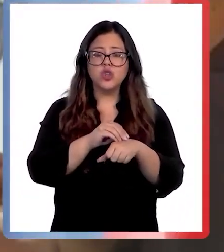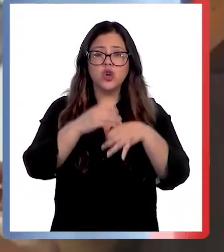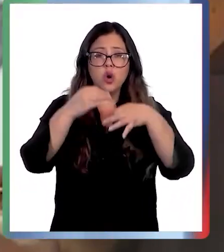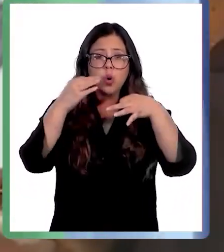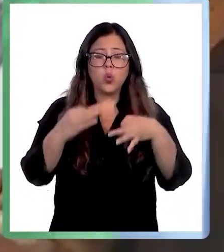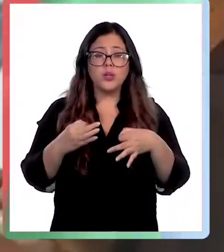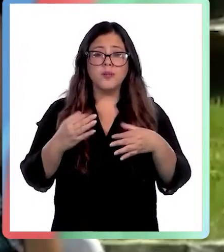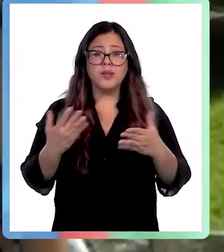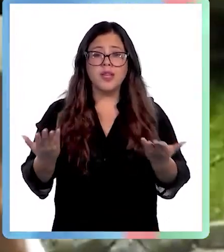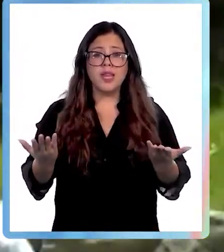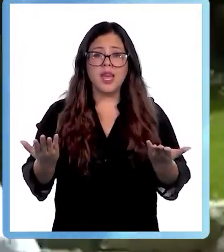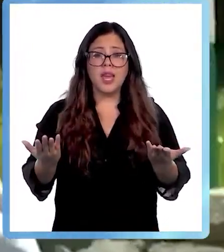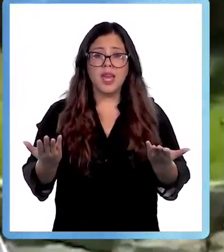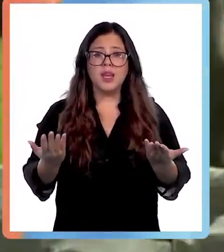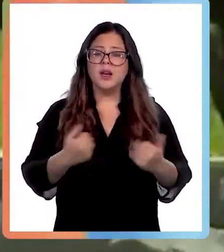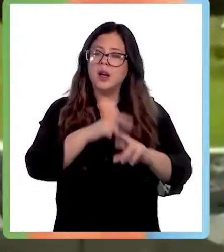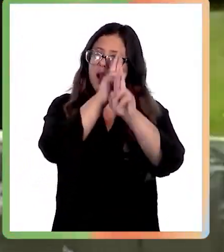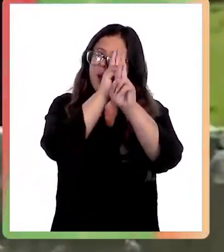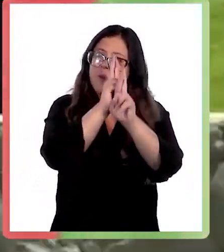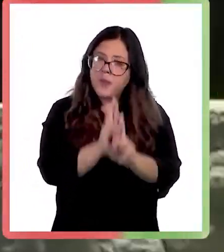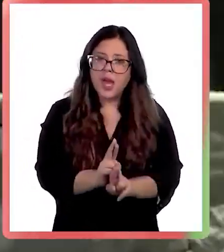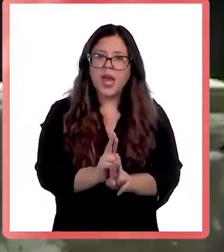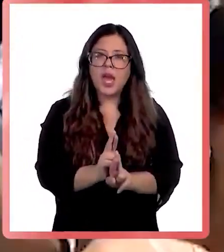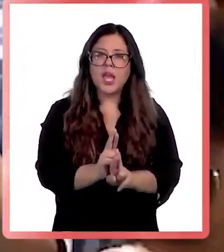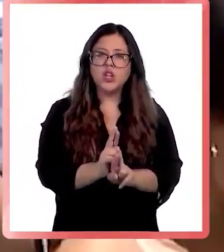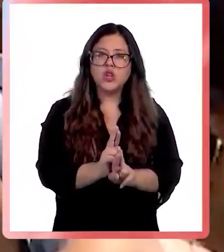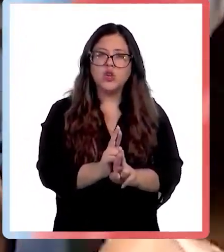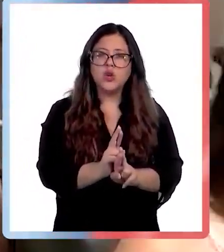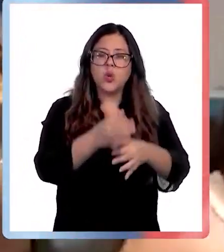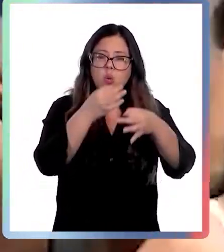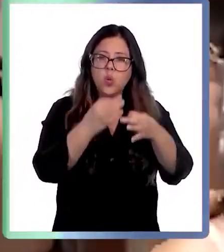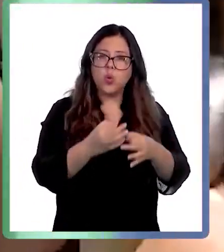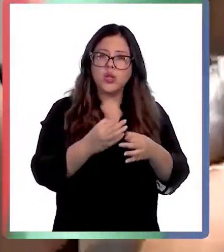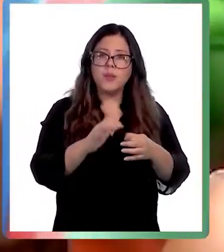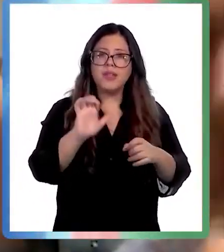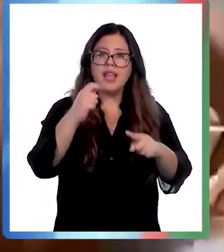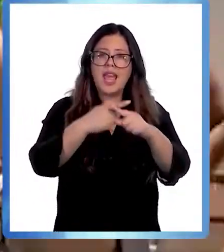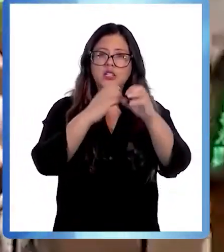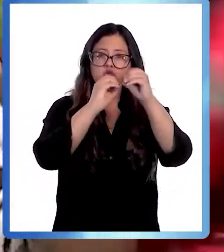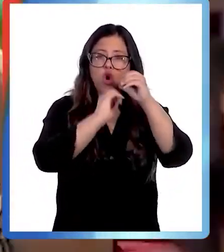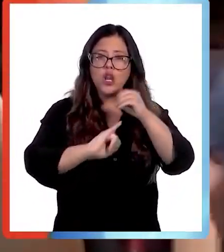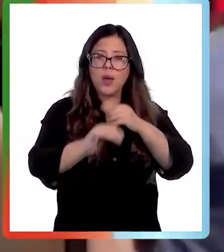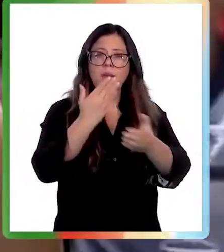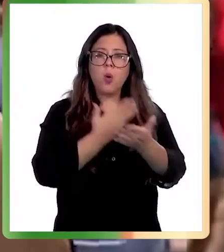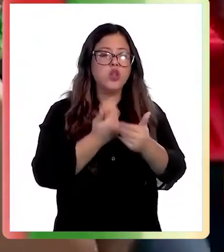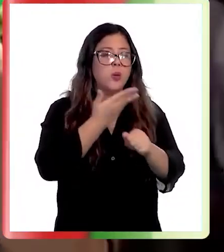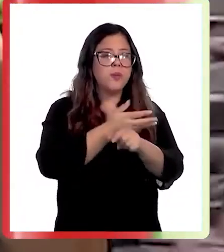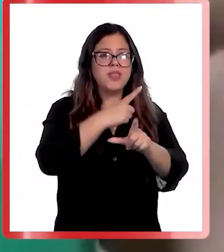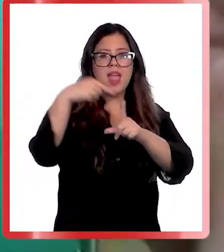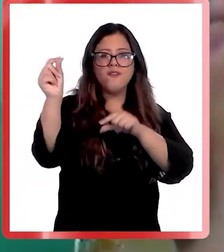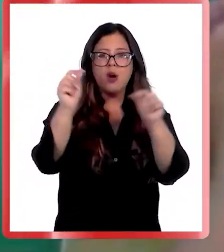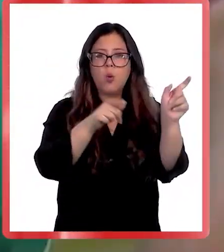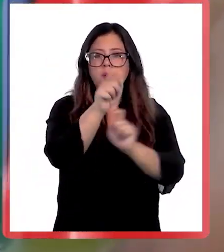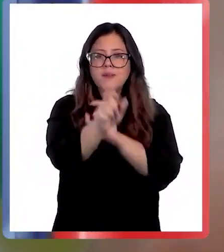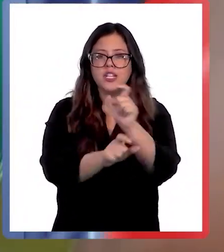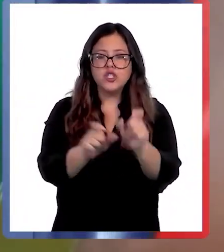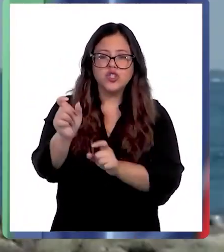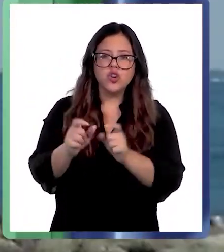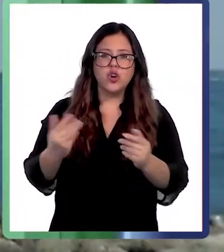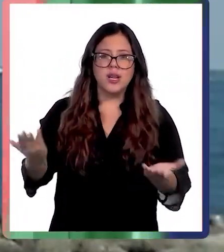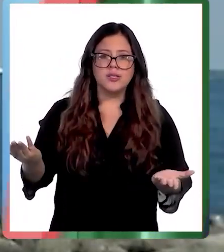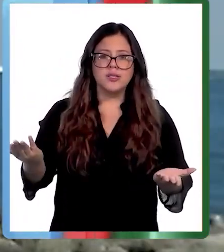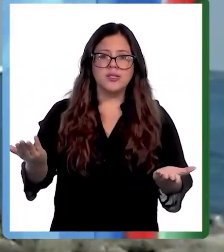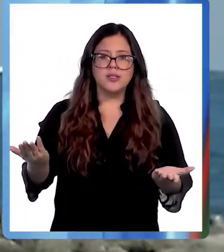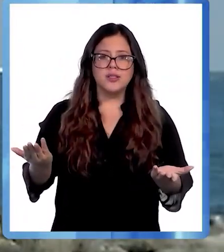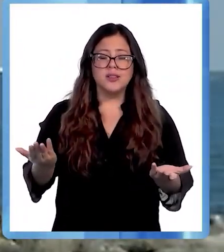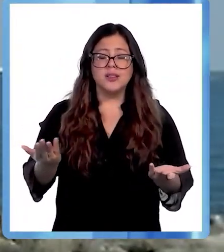antes de nada es hacer caso a el Departamento de Desastre cuando establece estos perímetros de evacuación, porque no